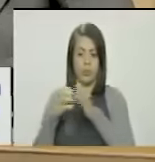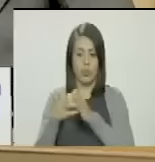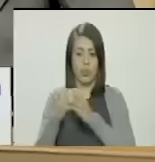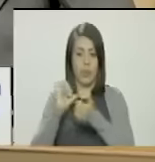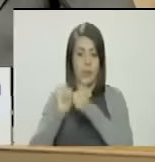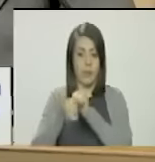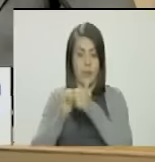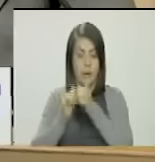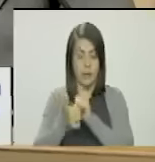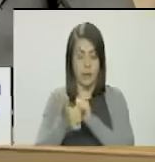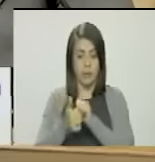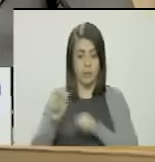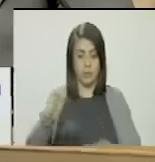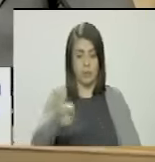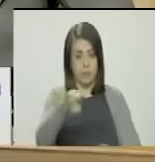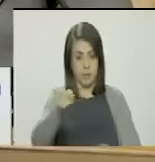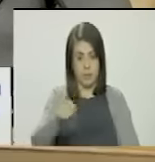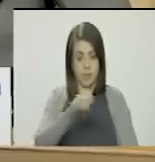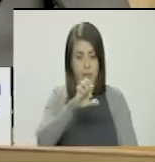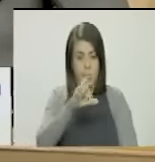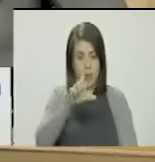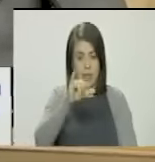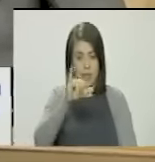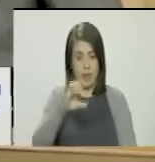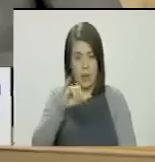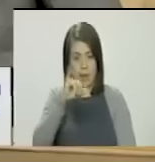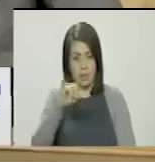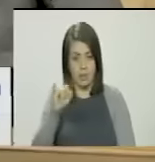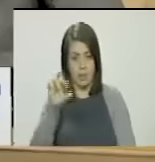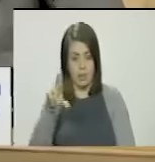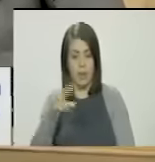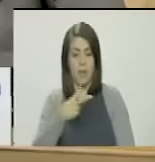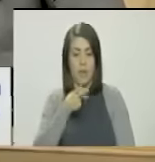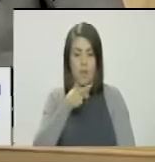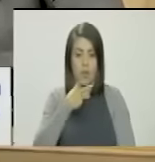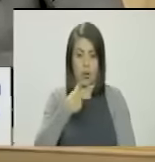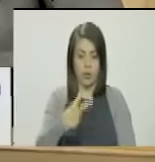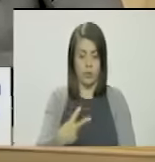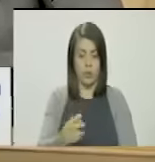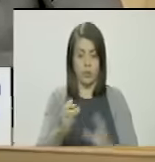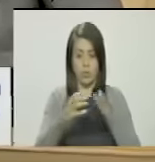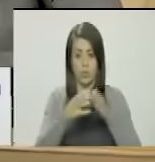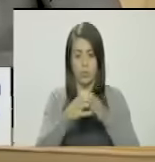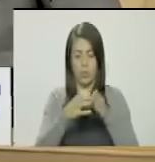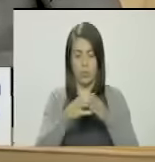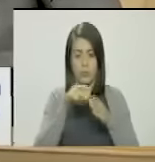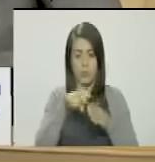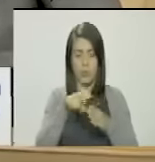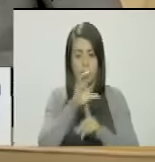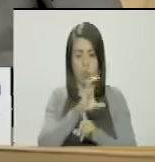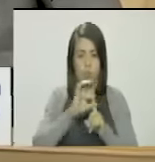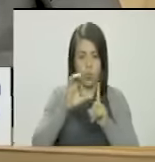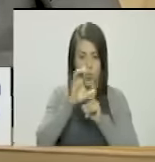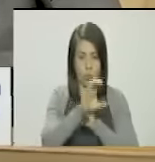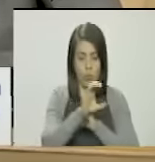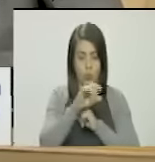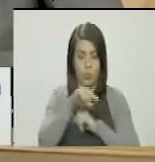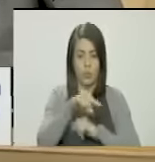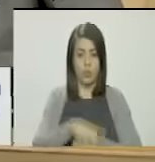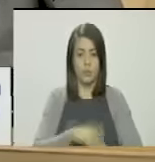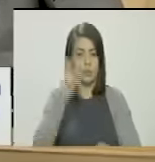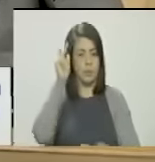los deportistas, el esgrimista Eliezer Romero, por la vocera por el sector de cultoras y